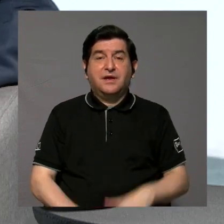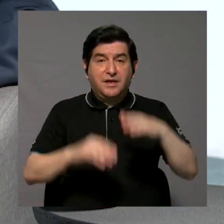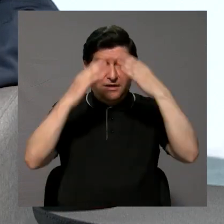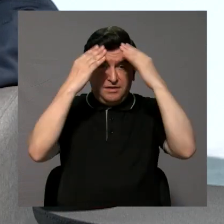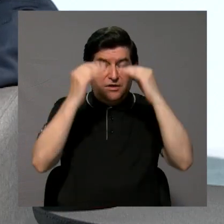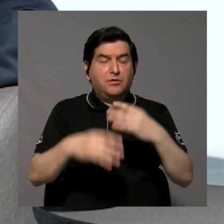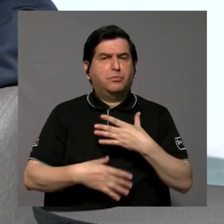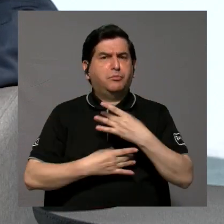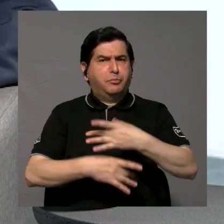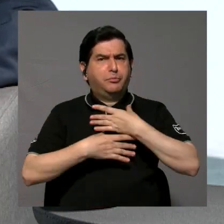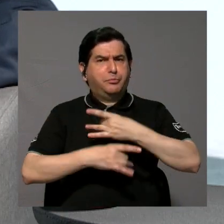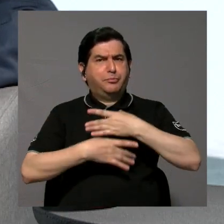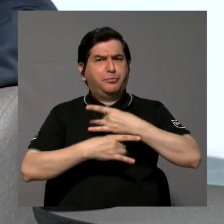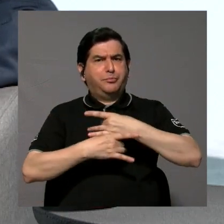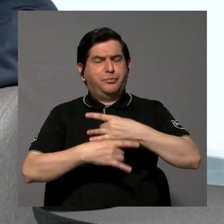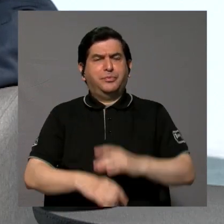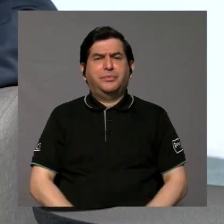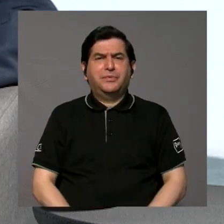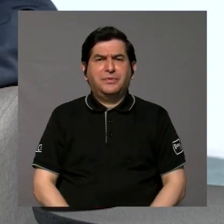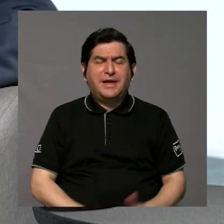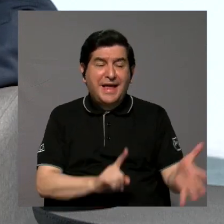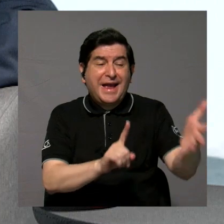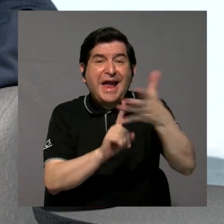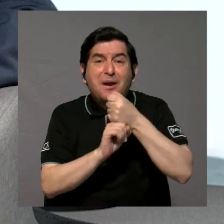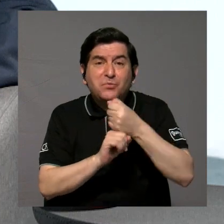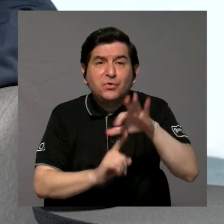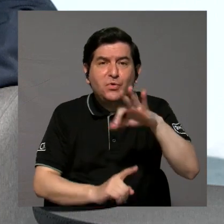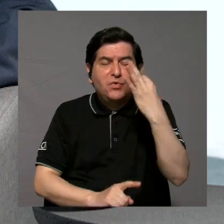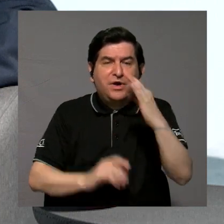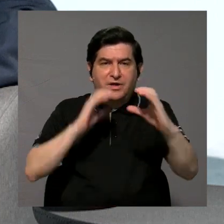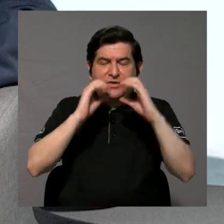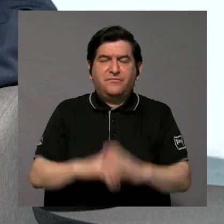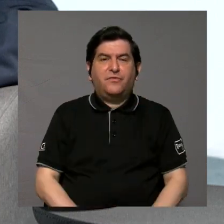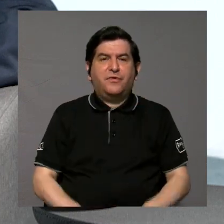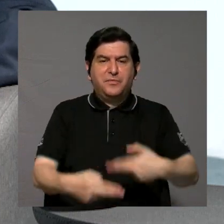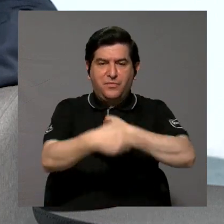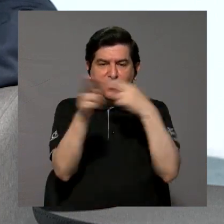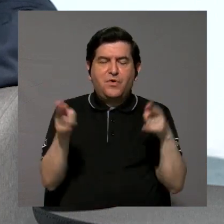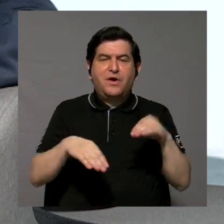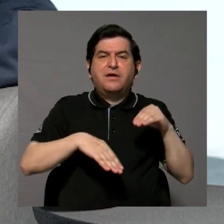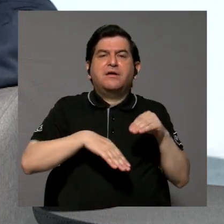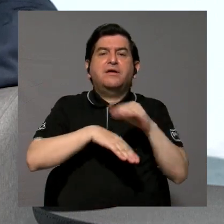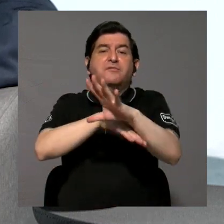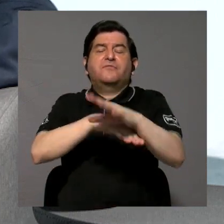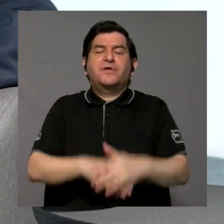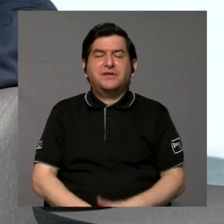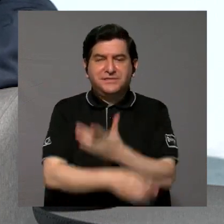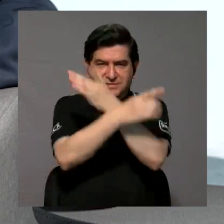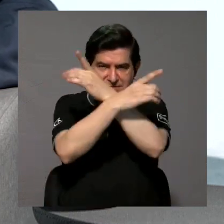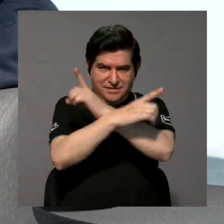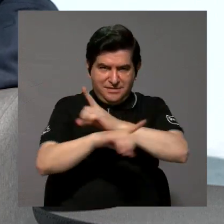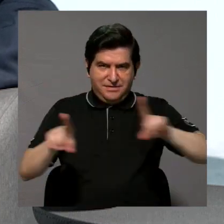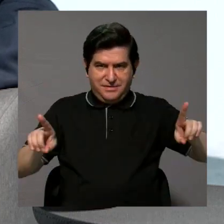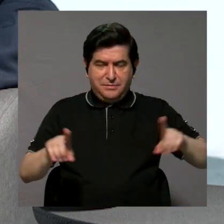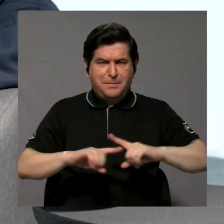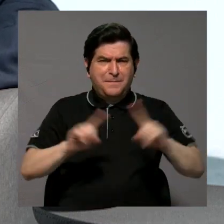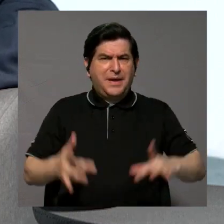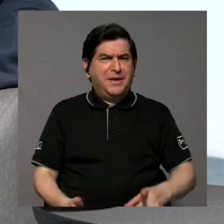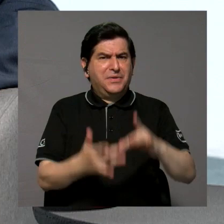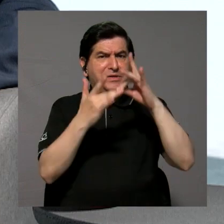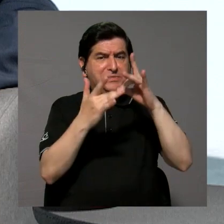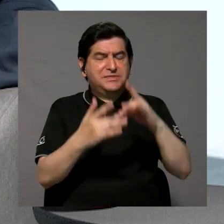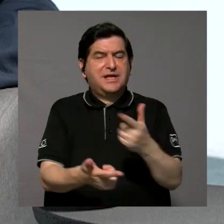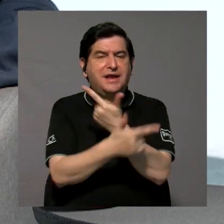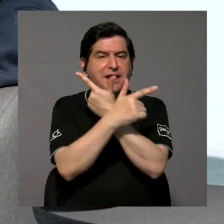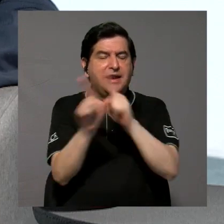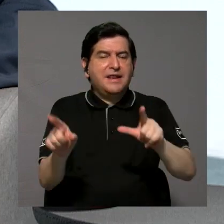datos interesantísimos sobre captura de medios en la región y sus implicaciones para la democracia, pero sobre todo para